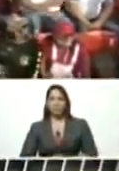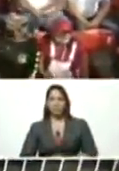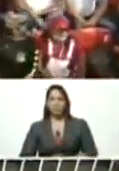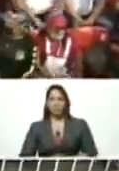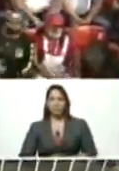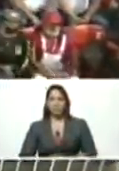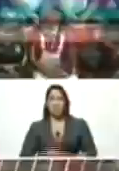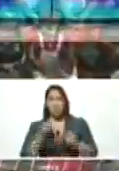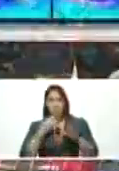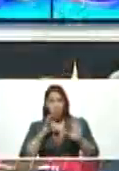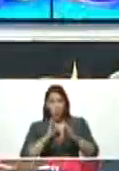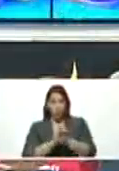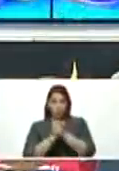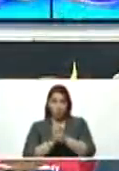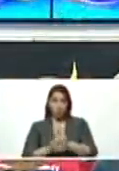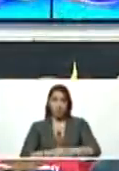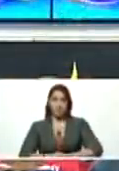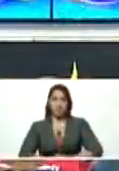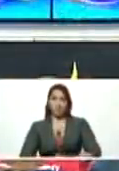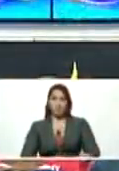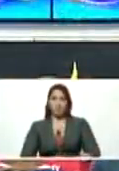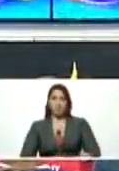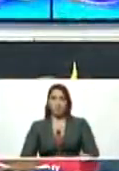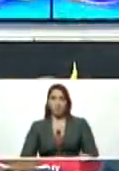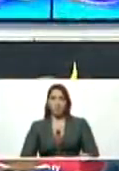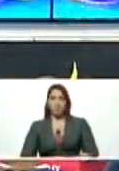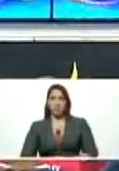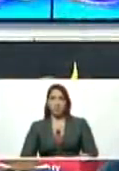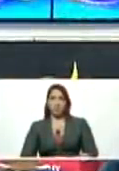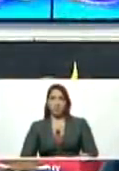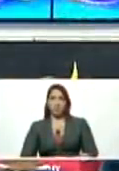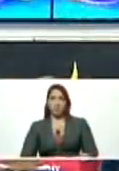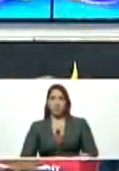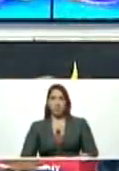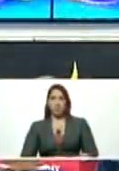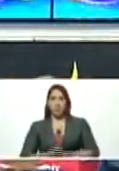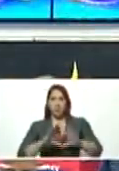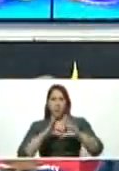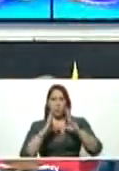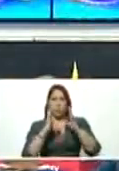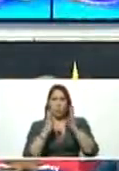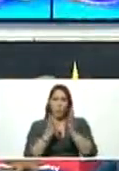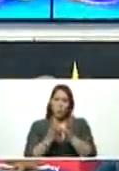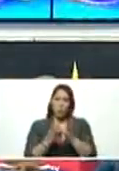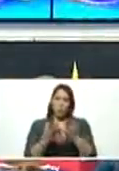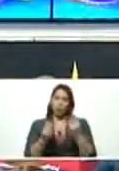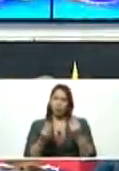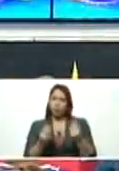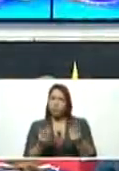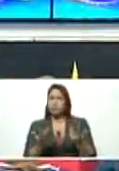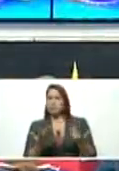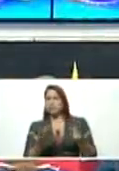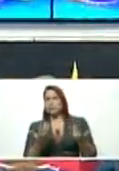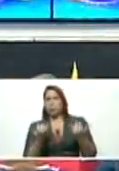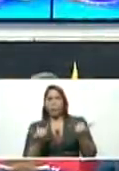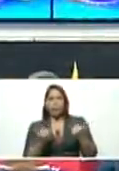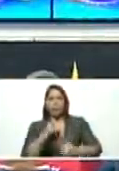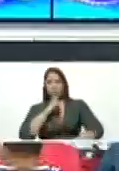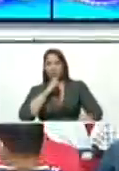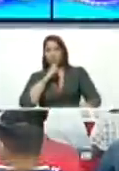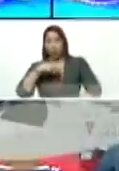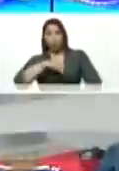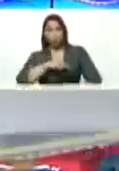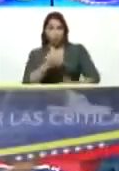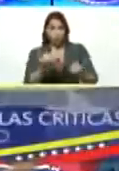bueno compañeros compañeras en un mundo tan tan convulso como el que tenemos